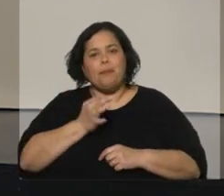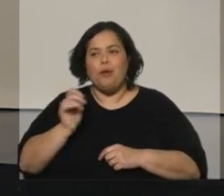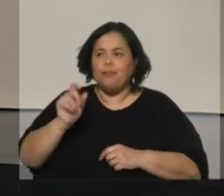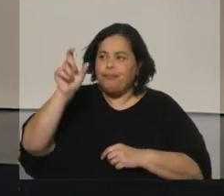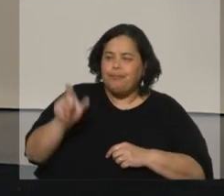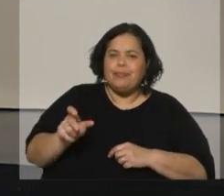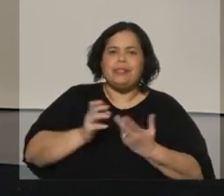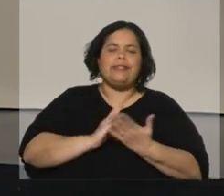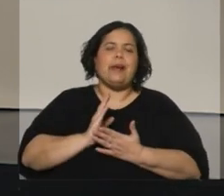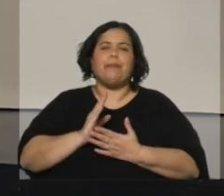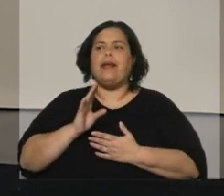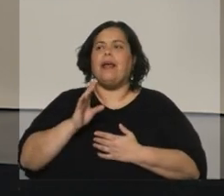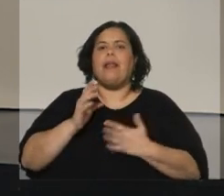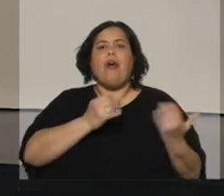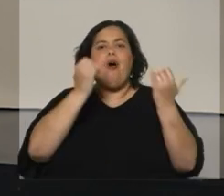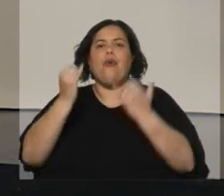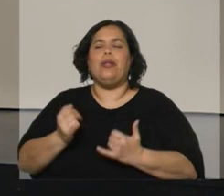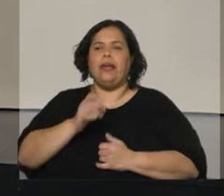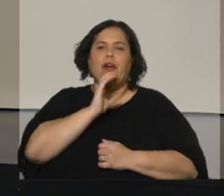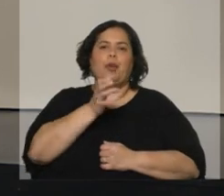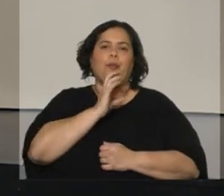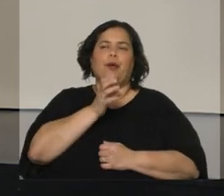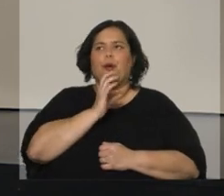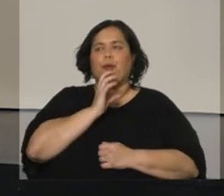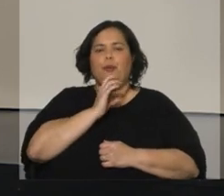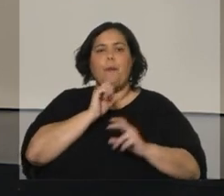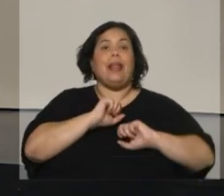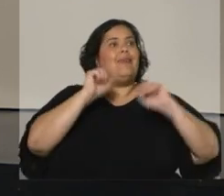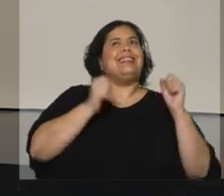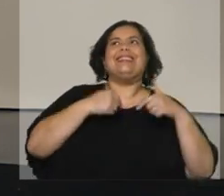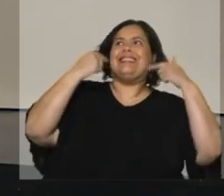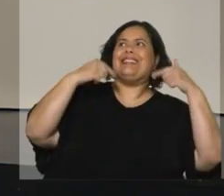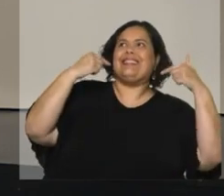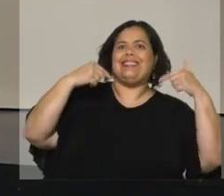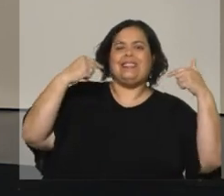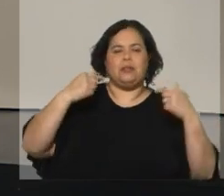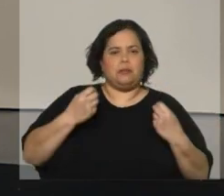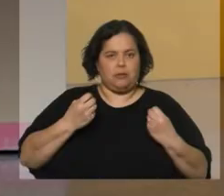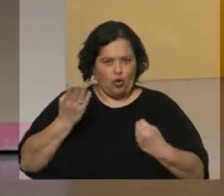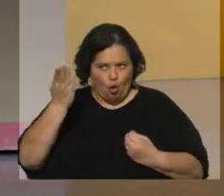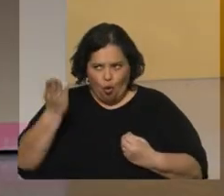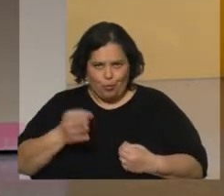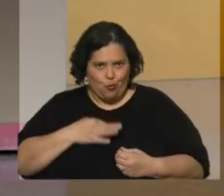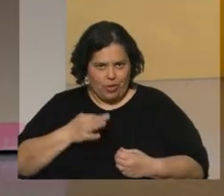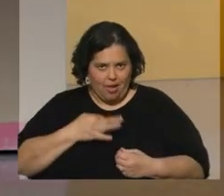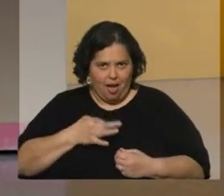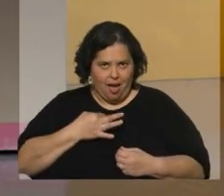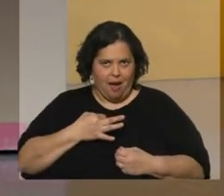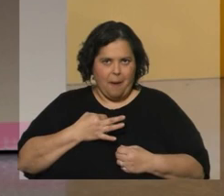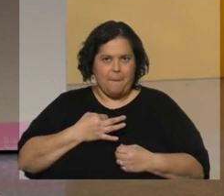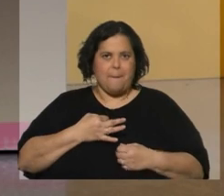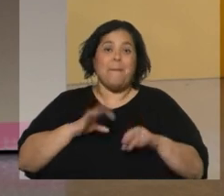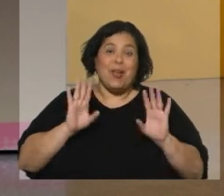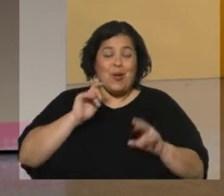es se pasa todo el día haciendo chistes y se despierta sonriendo cómo es tu vida Bueno es